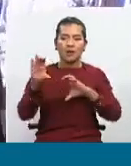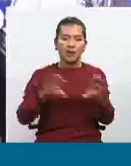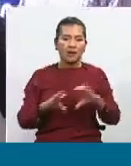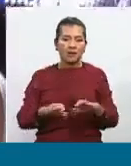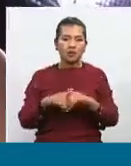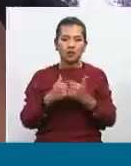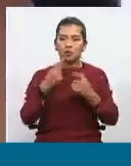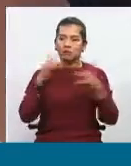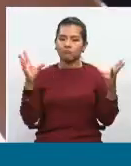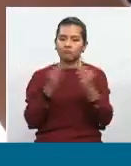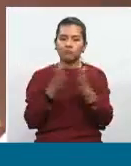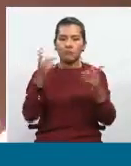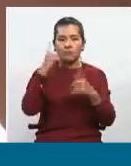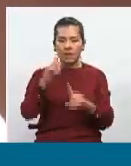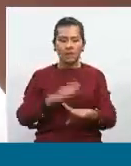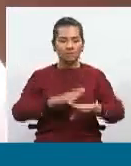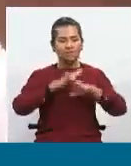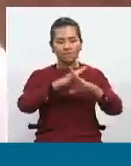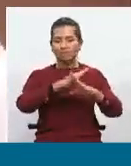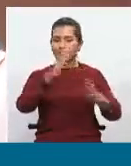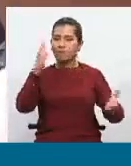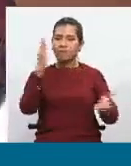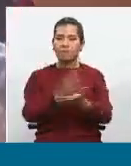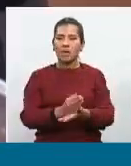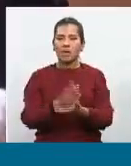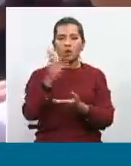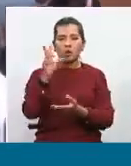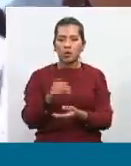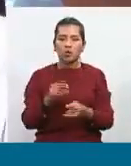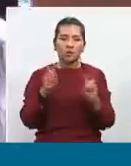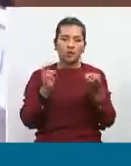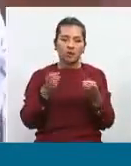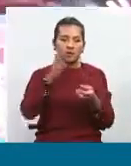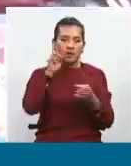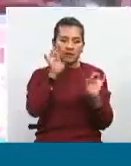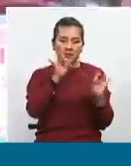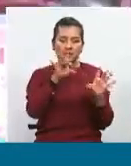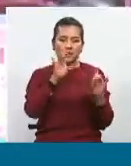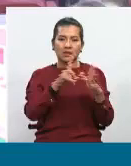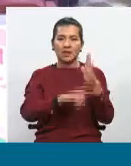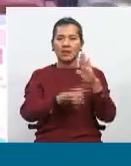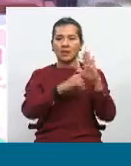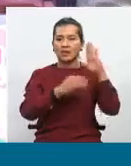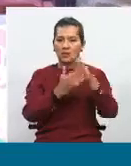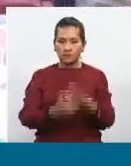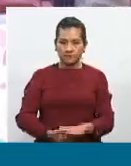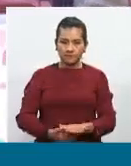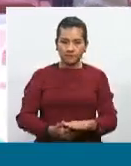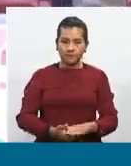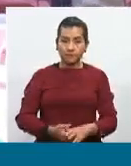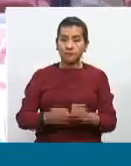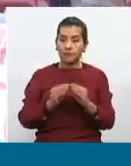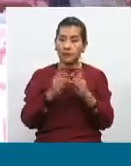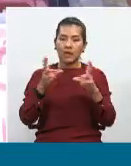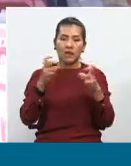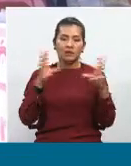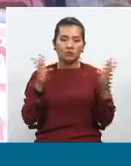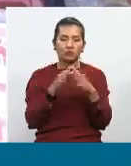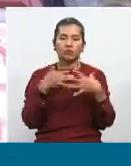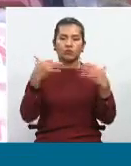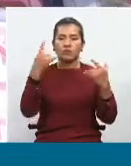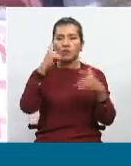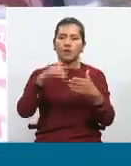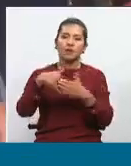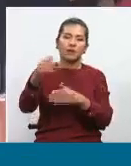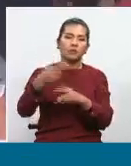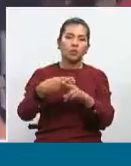la discriminación y el racismo. Se está trabajando en el viceministerio de mi colega Pelagio en la cumbre para el mes de octubre para